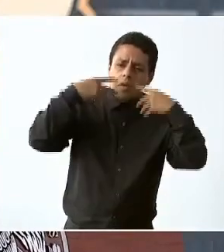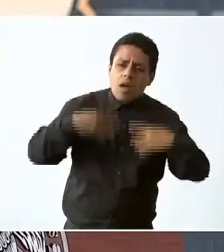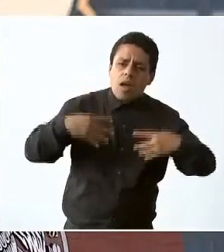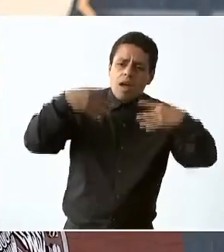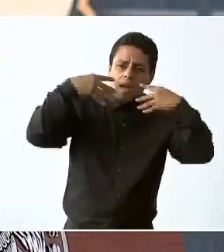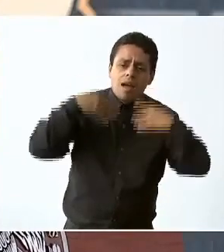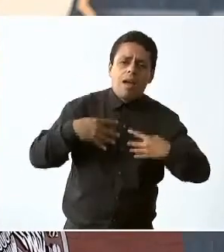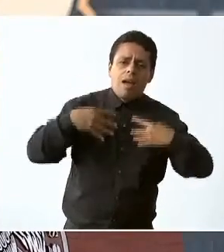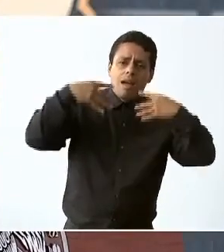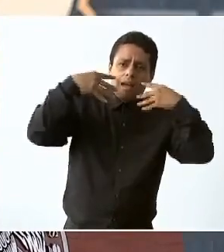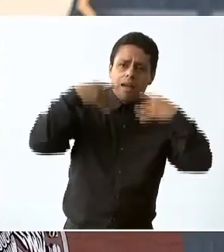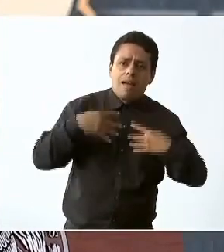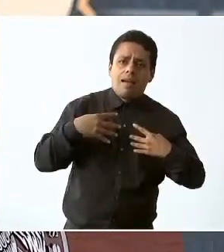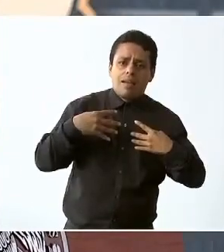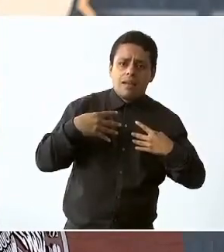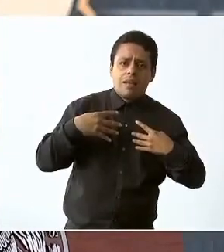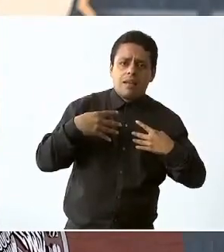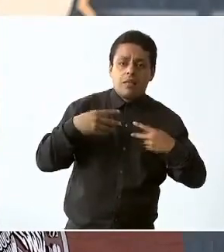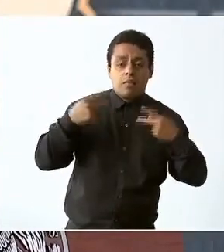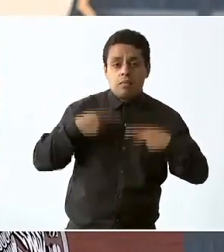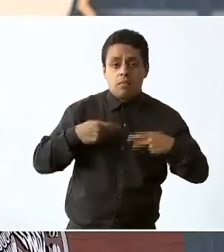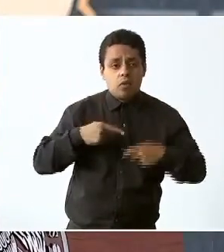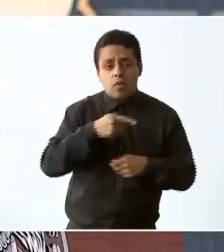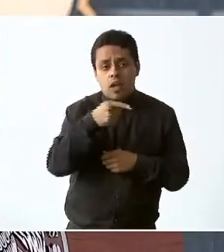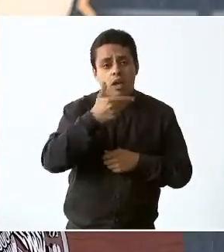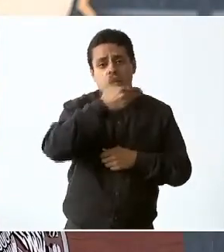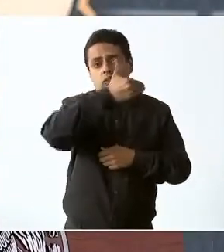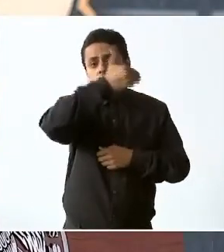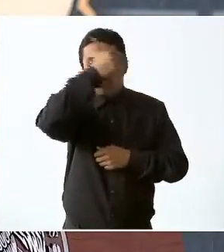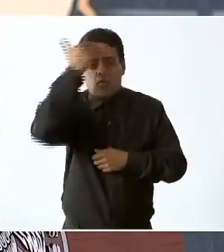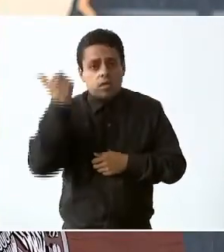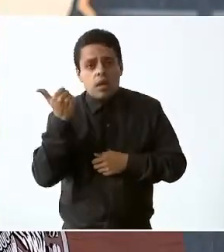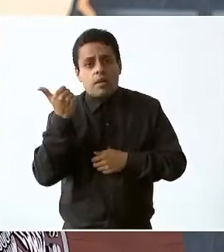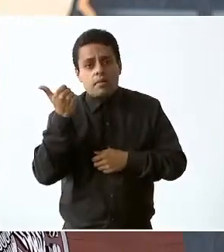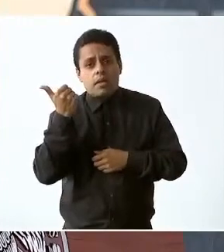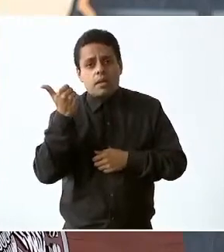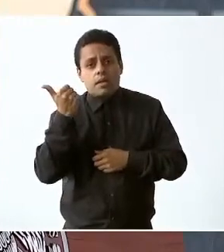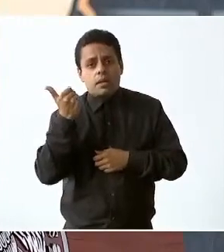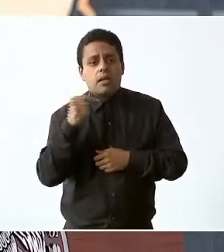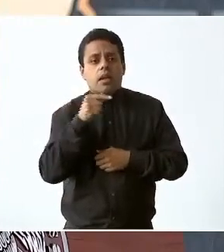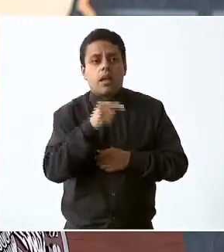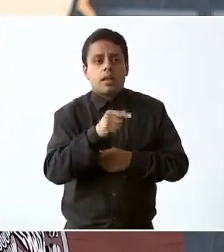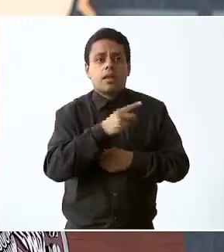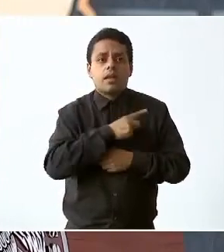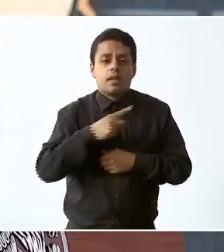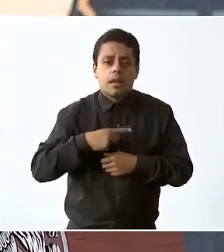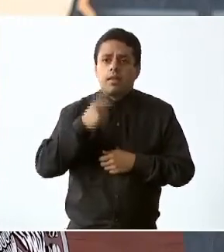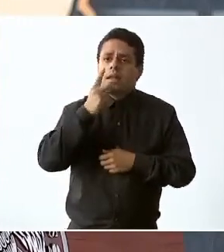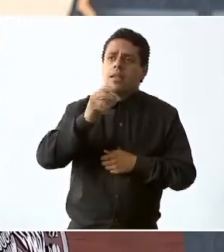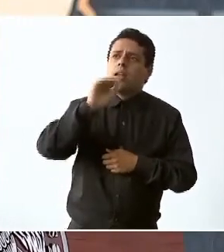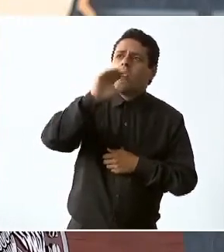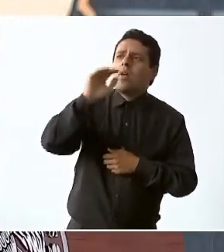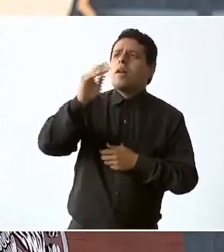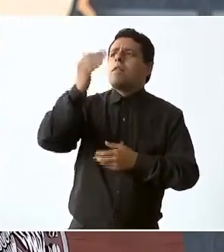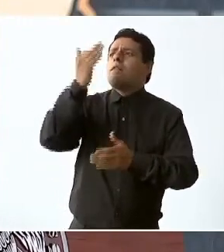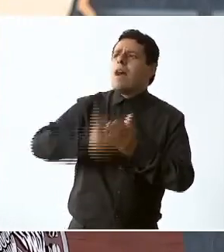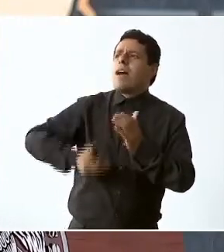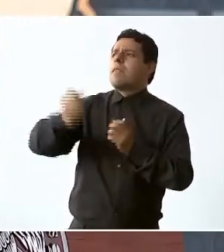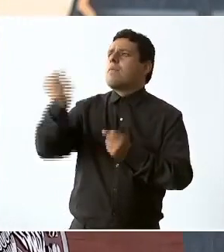derrame, que la ignorancia reclame al cielo el bien que le falta.